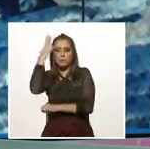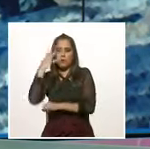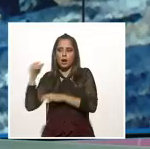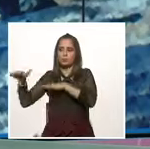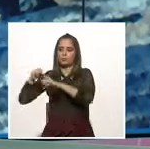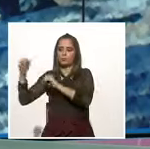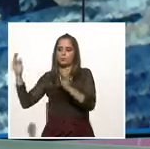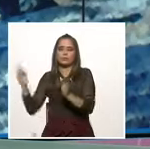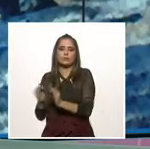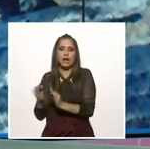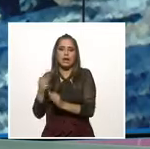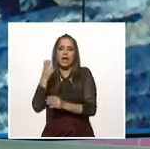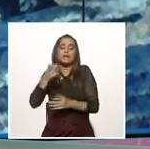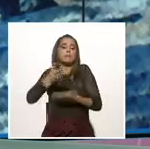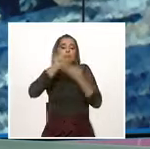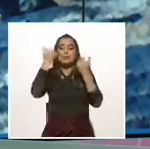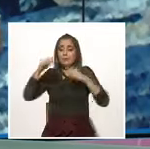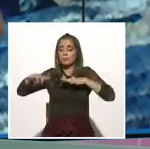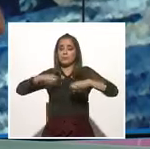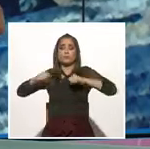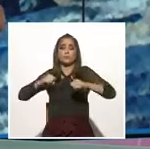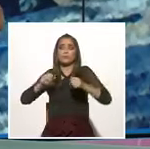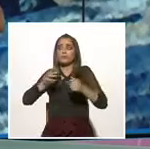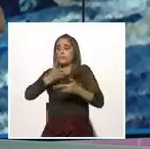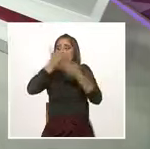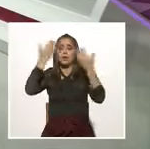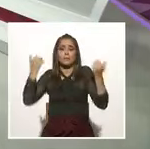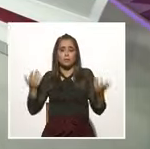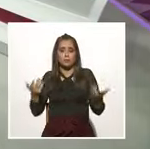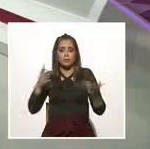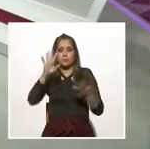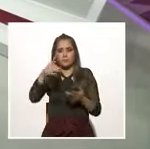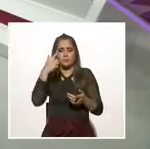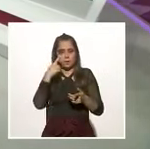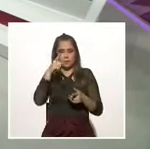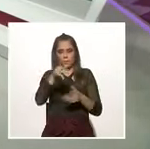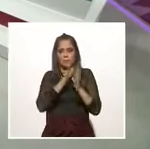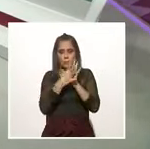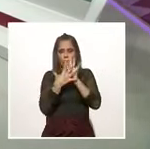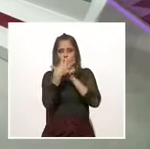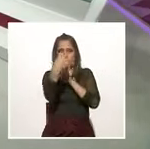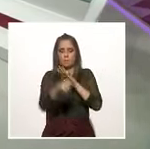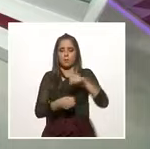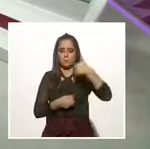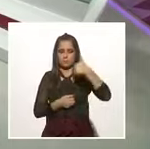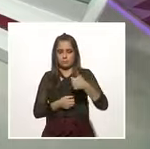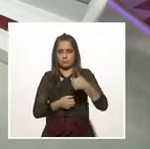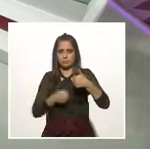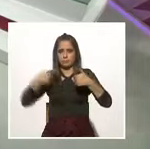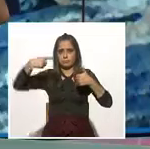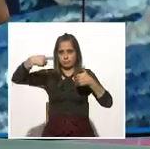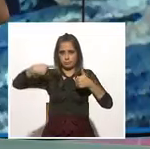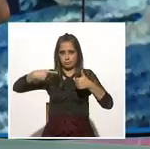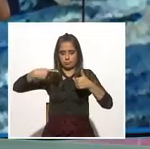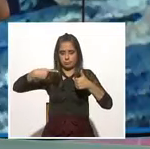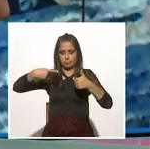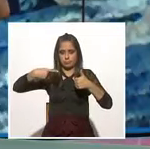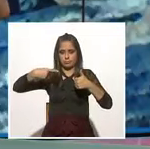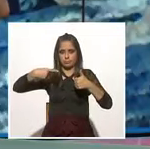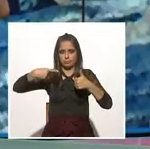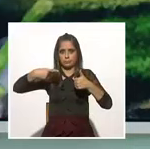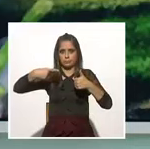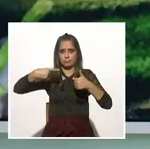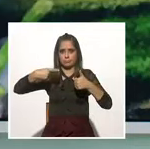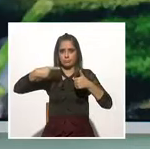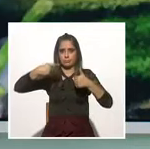es práctica. Mira, me gustaría que hiciéramos este ejercicio. A ver. Estira tu dedo pulgar, por favor, y señálalo con el dedo índice de la otra mano. Ahora